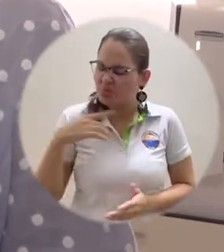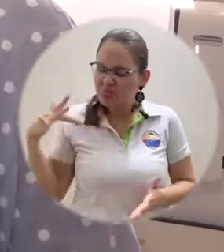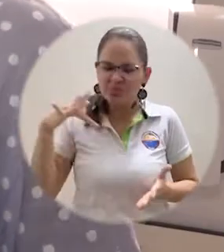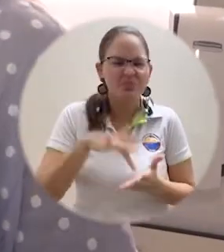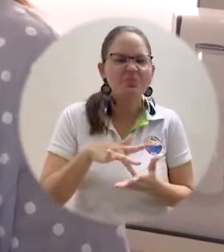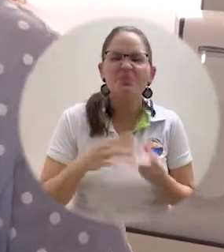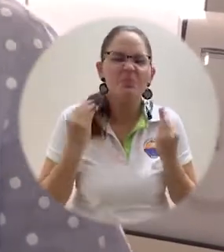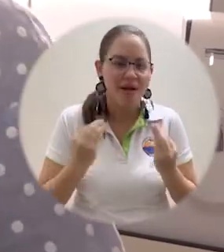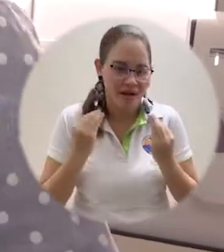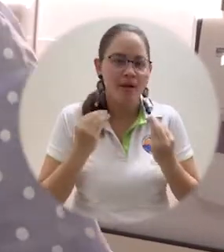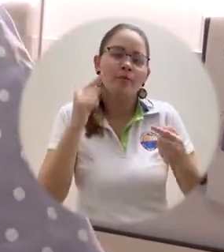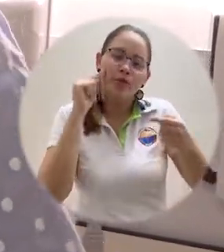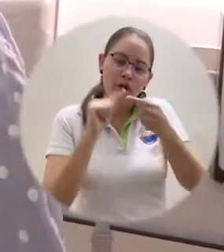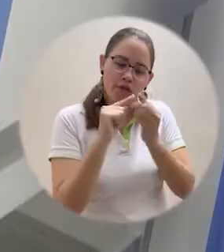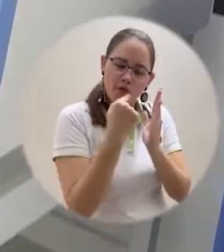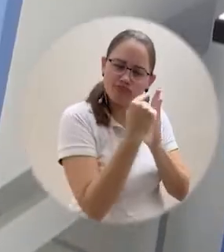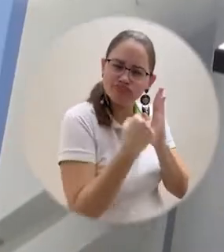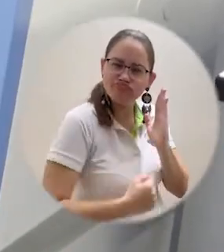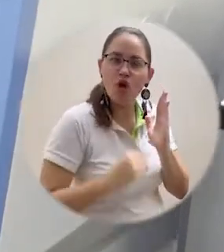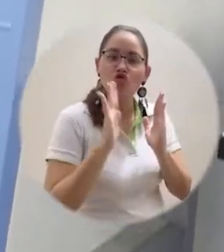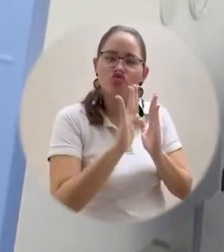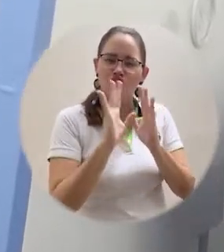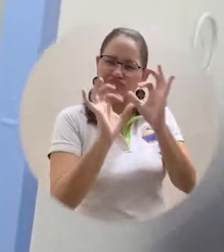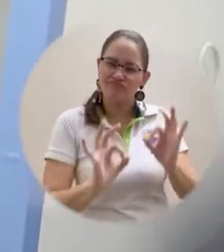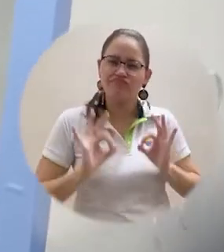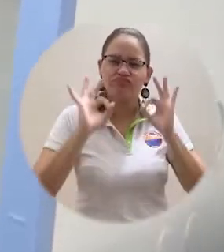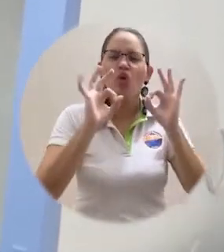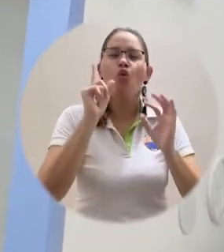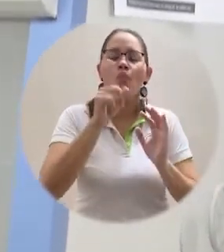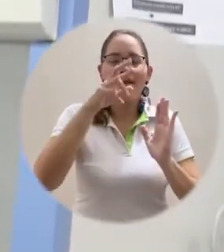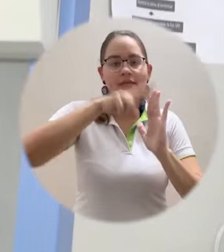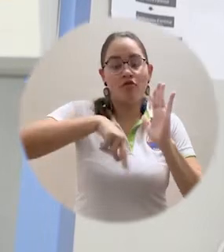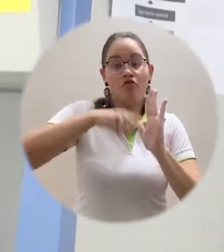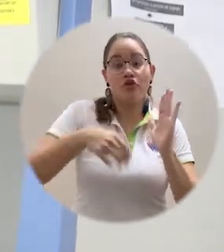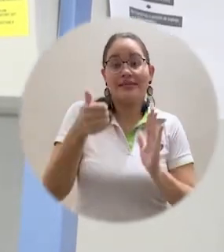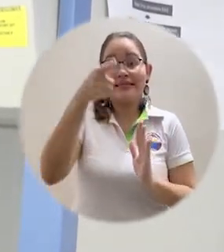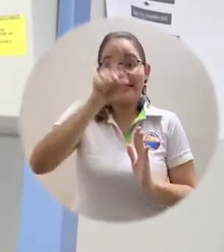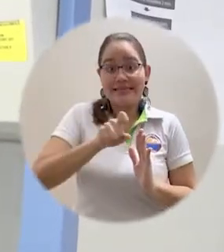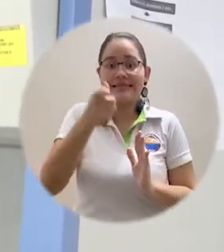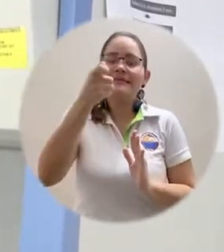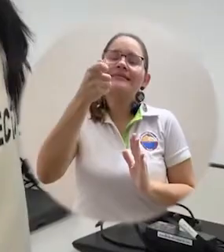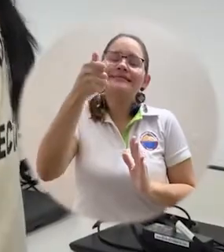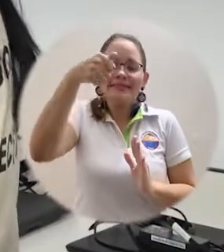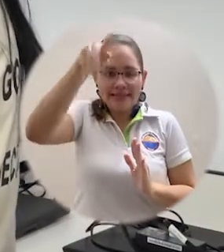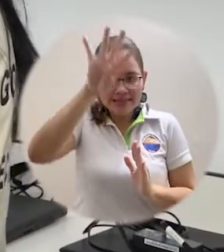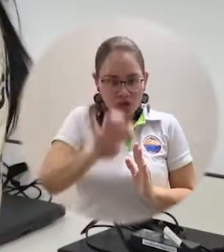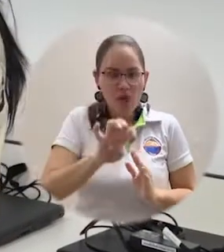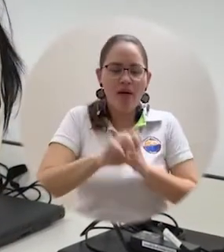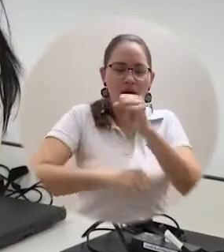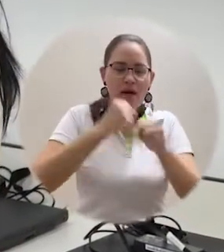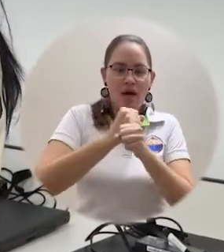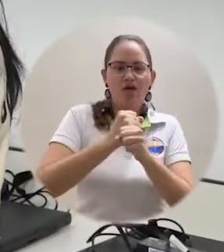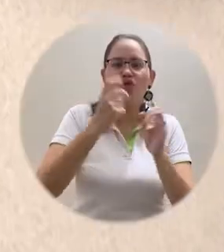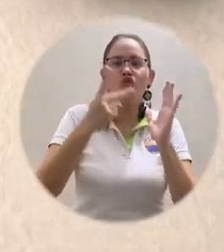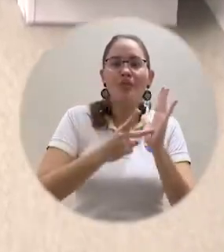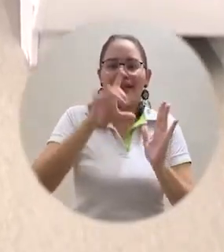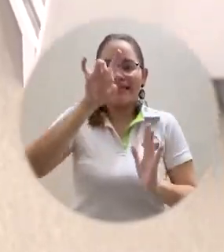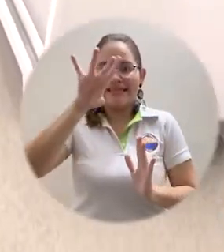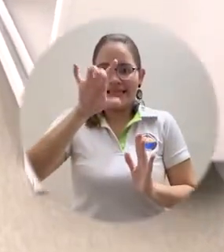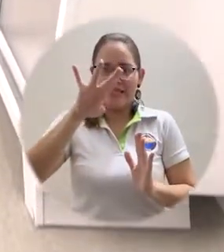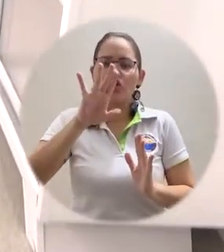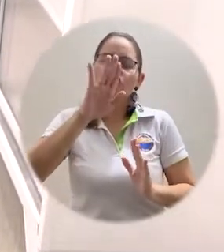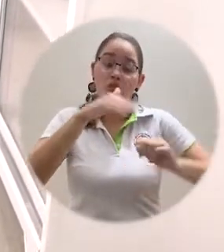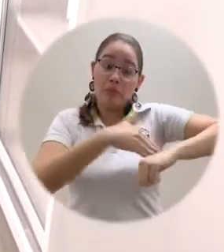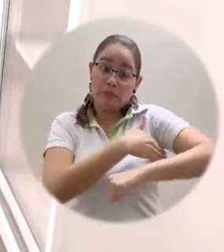Nosotros venimos a aplicar los estándares de calidad por la resolución 1619 de 2015 del Ministerio